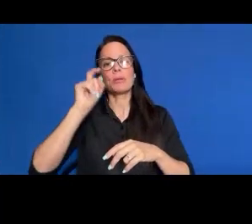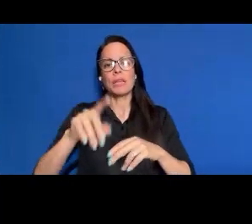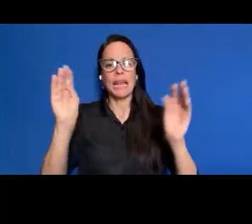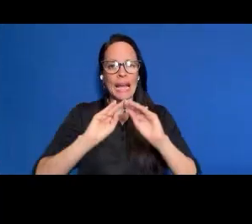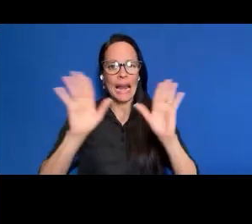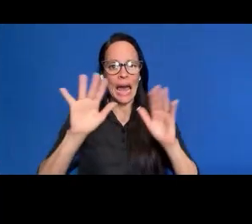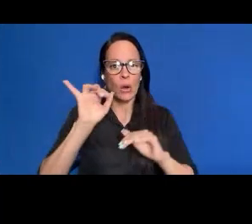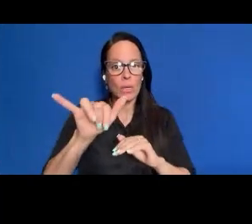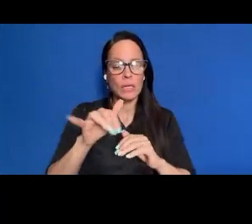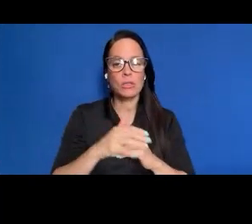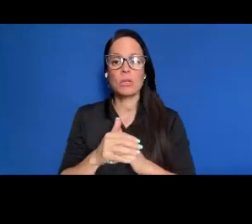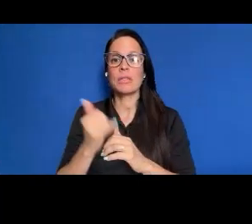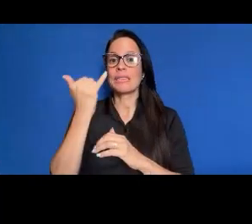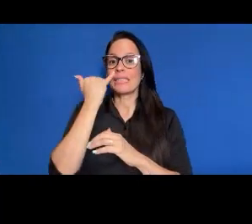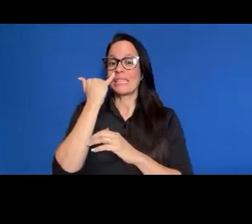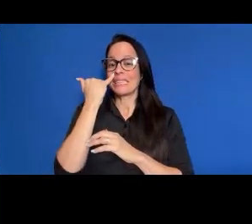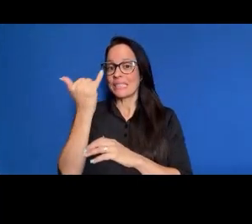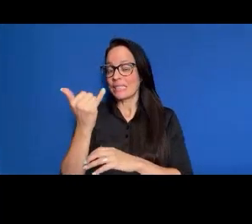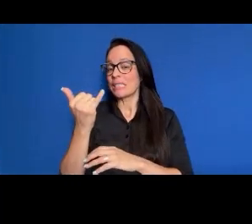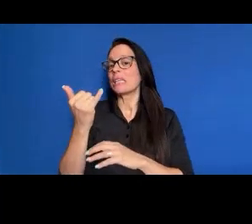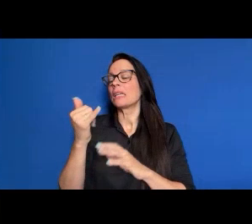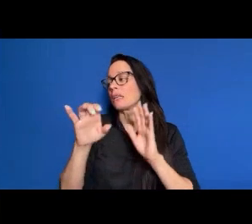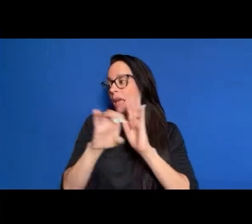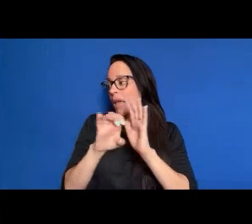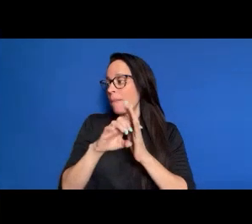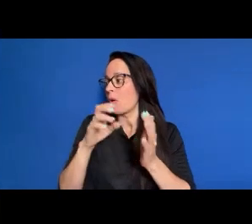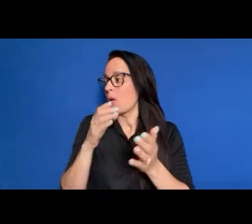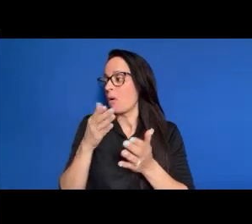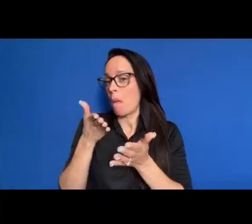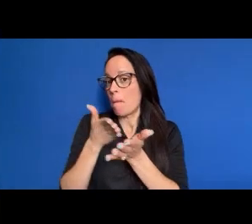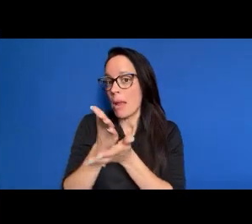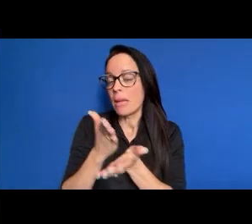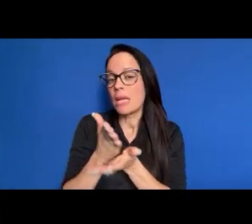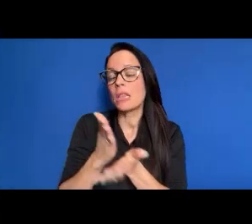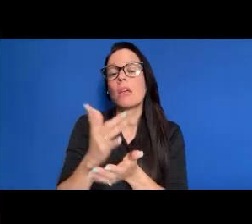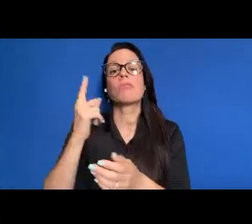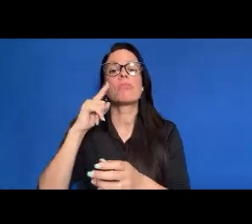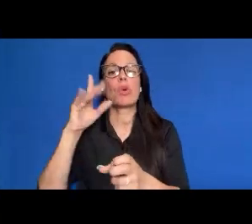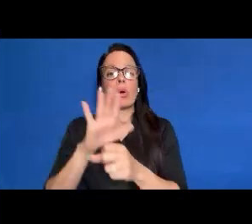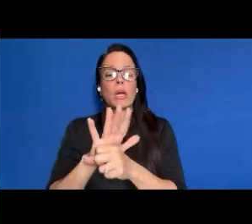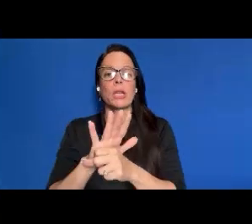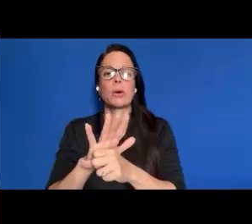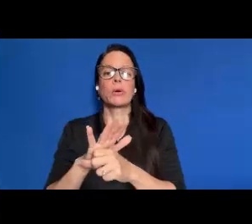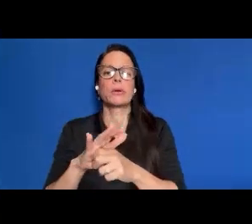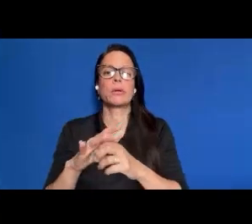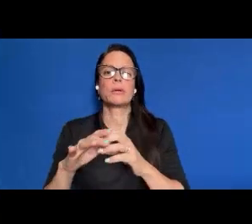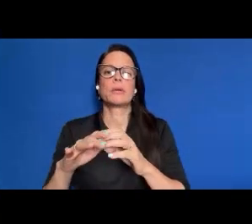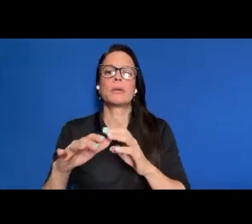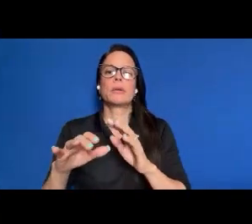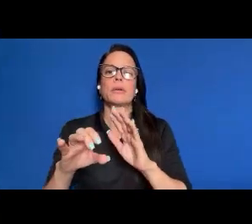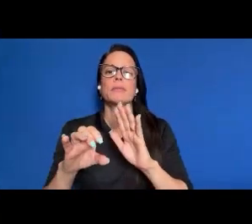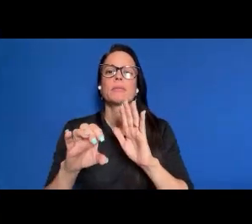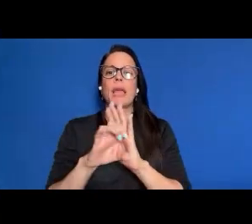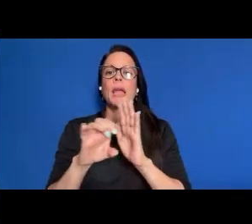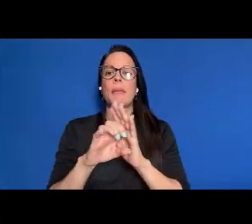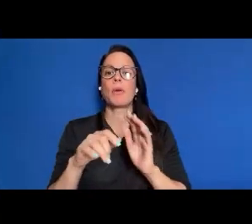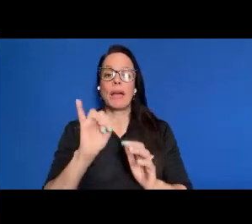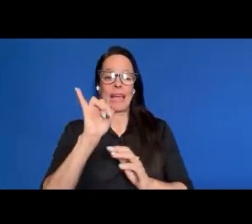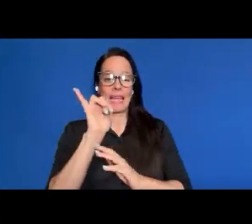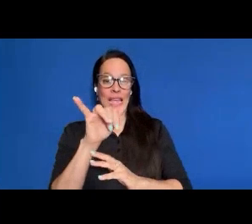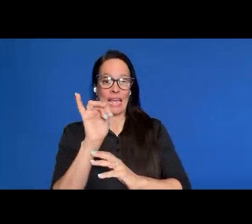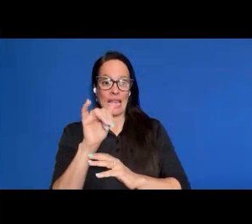se logra, si se permite, que me parece que no, me parece que es perfectamente legal que se pueda